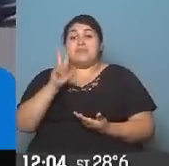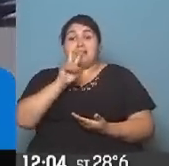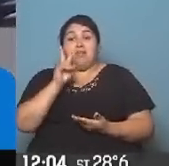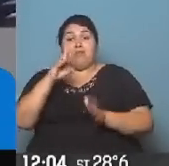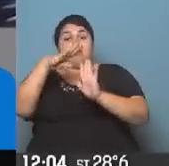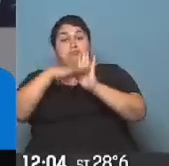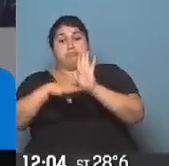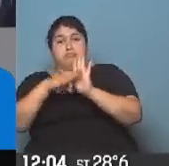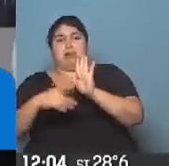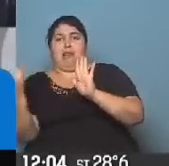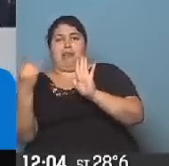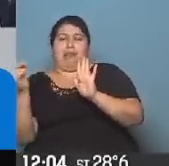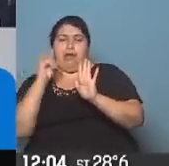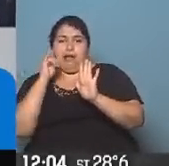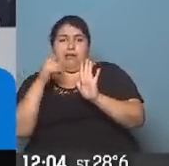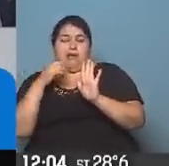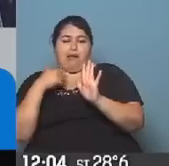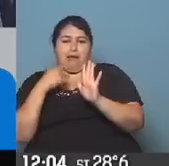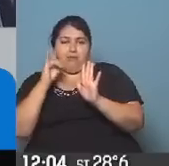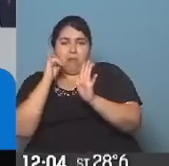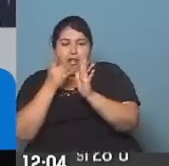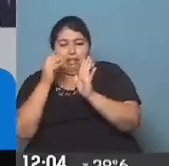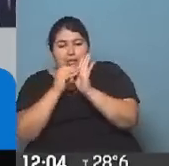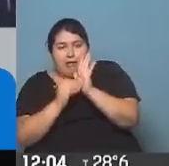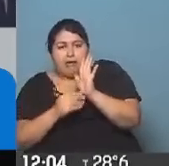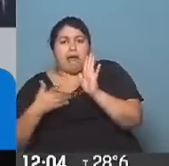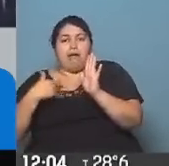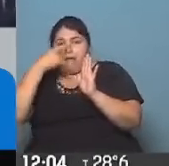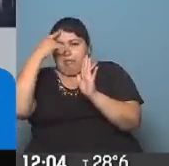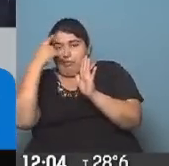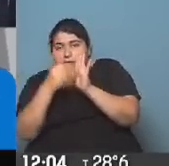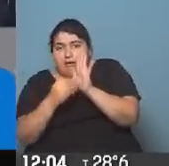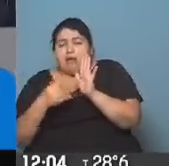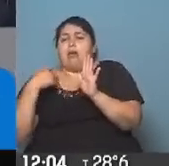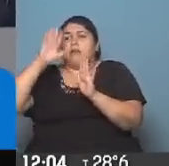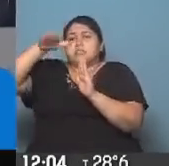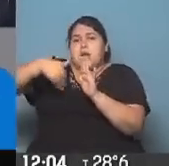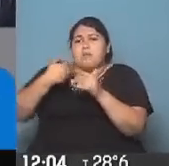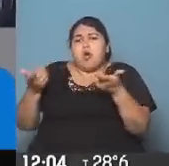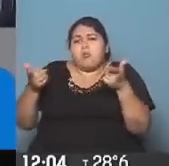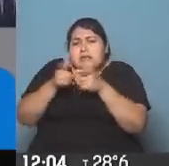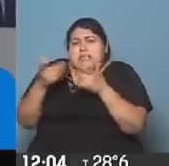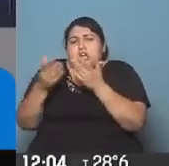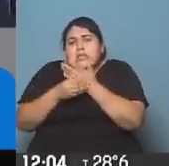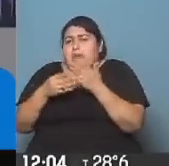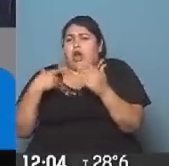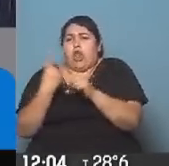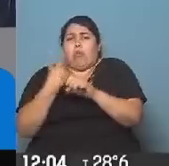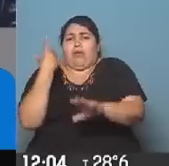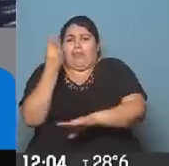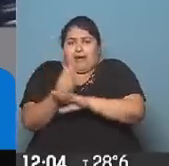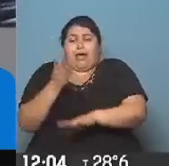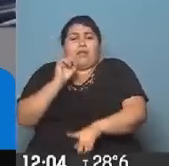padrones adulterados, nosotros fuimos a elecciones sin padrón, nosotros fuimos citados al Ministerio de Trabajo, nos dijeron que no teníamos que participar de la elección, como tampoco nos